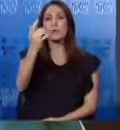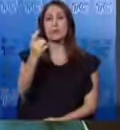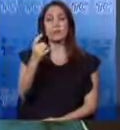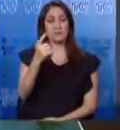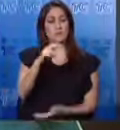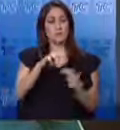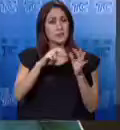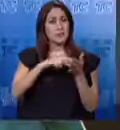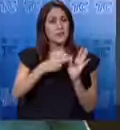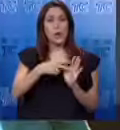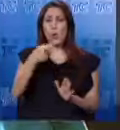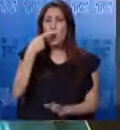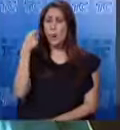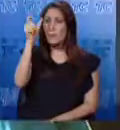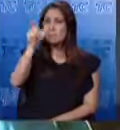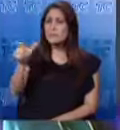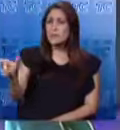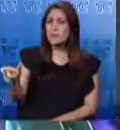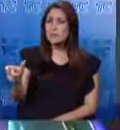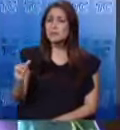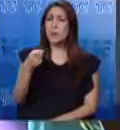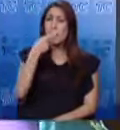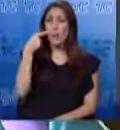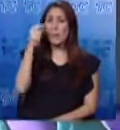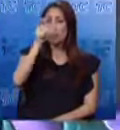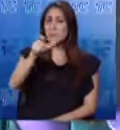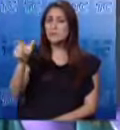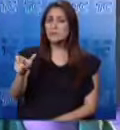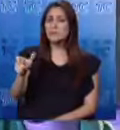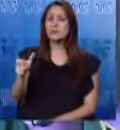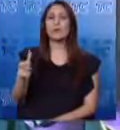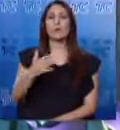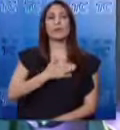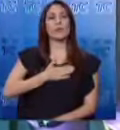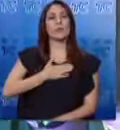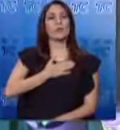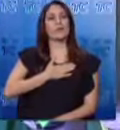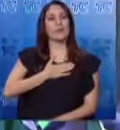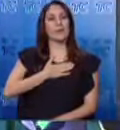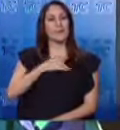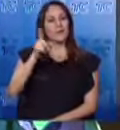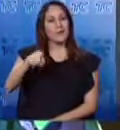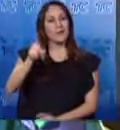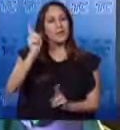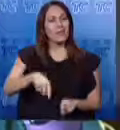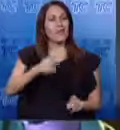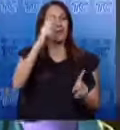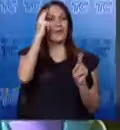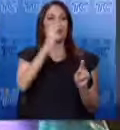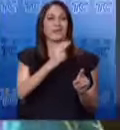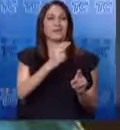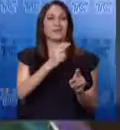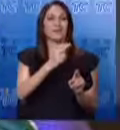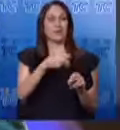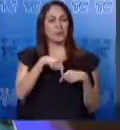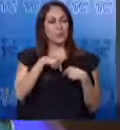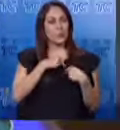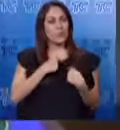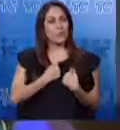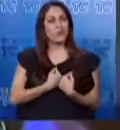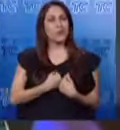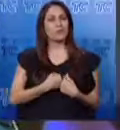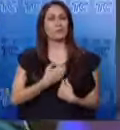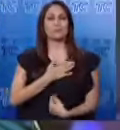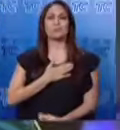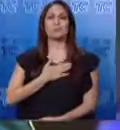daño. Hombres, hombres de la patria, a poner la parte que les corresponde con todo el corazón.